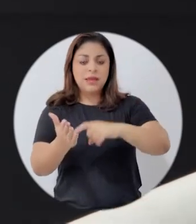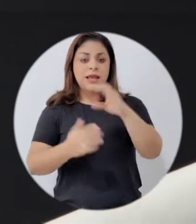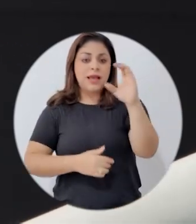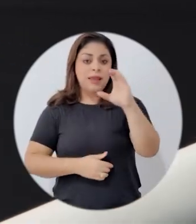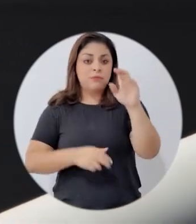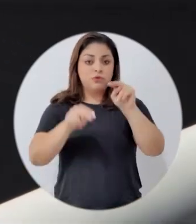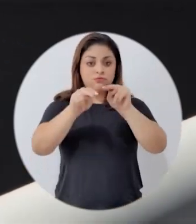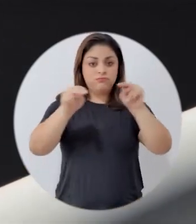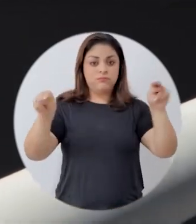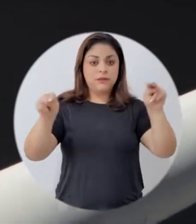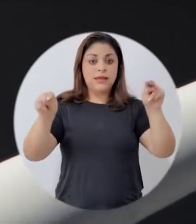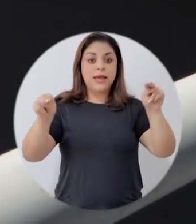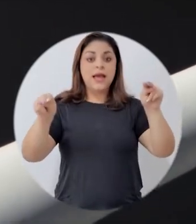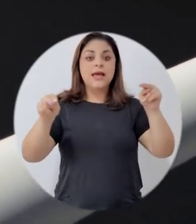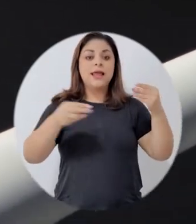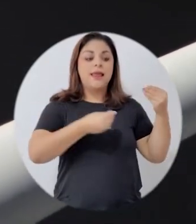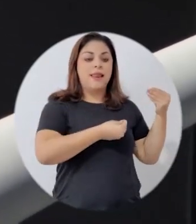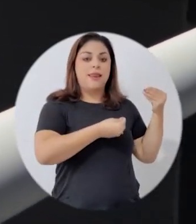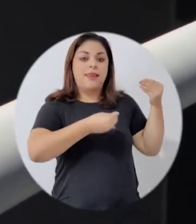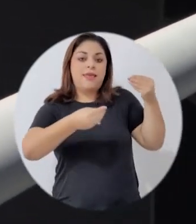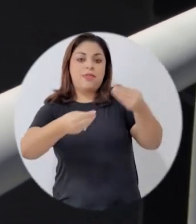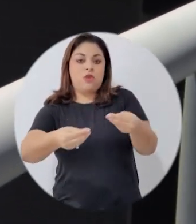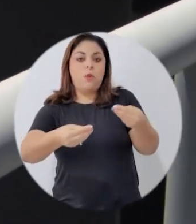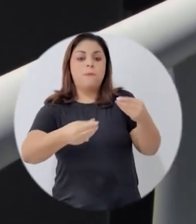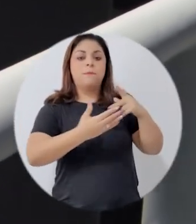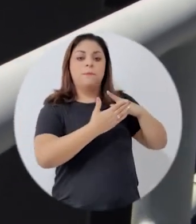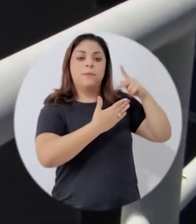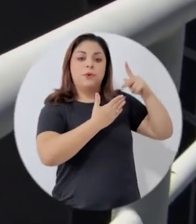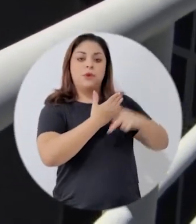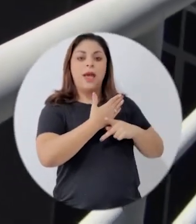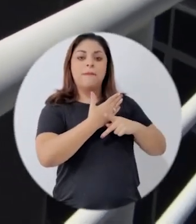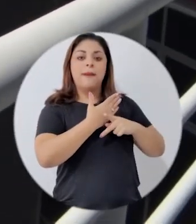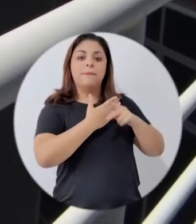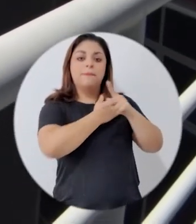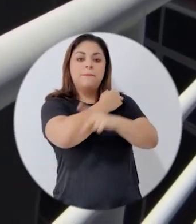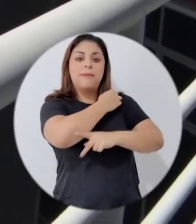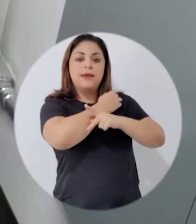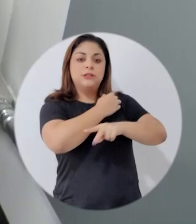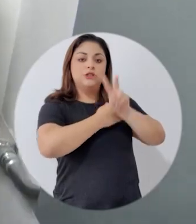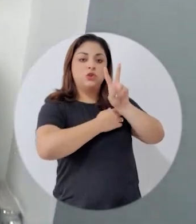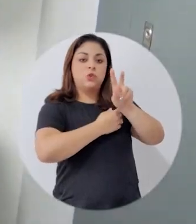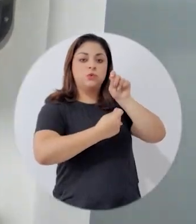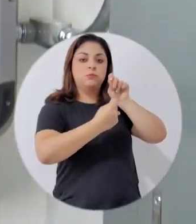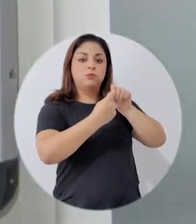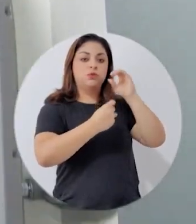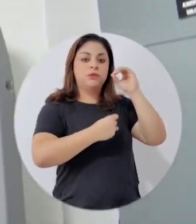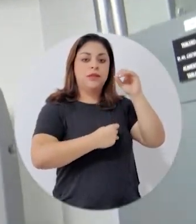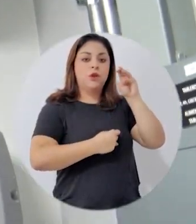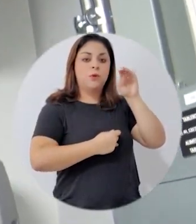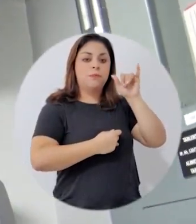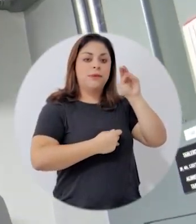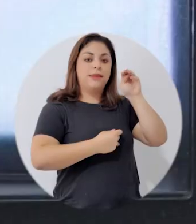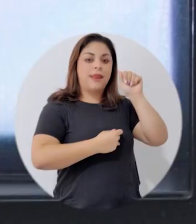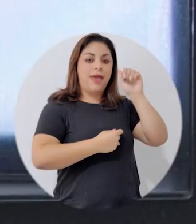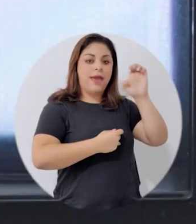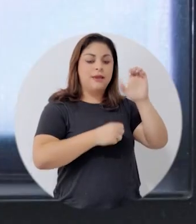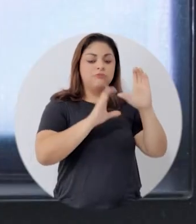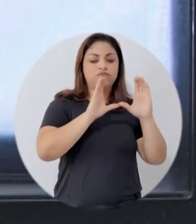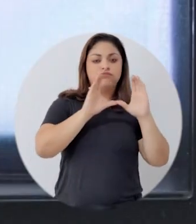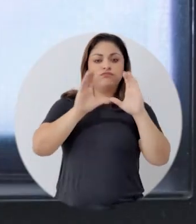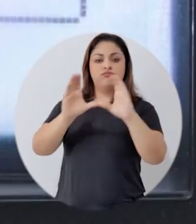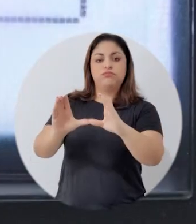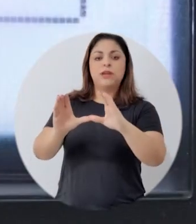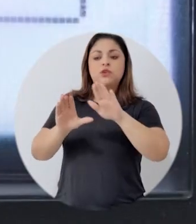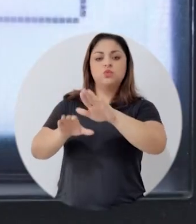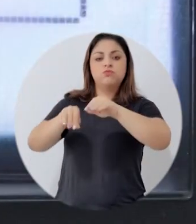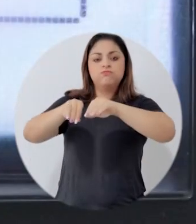carbono neutralidad que otorga el programa País Carbono Neutralidad 2.0 del MINAE para todas sus sedes,